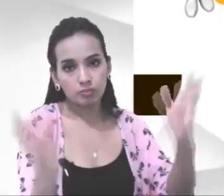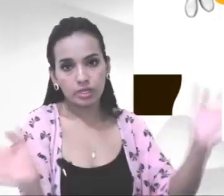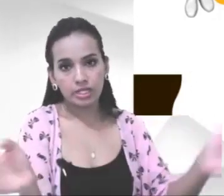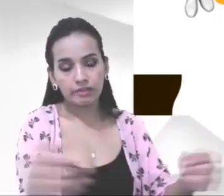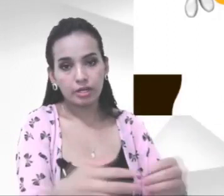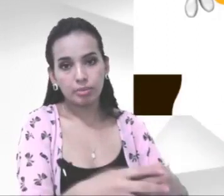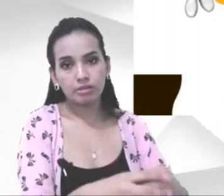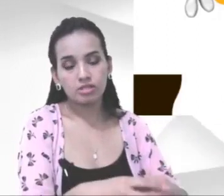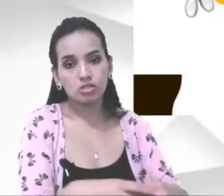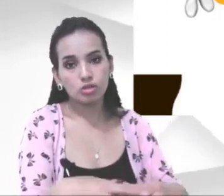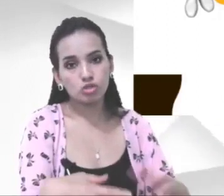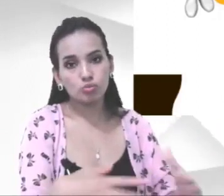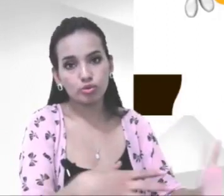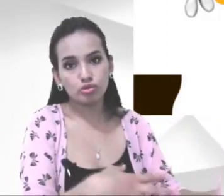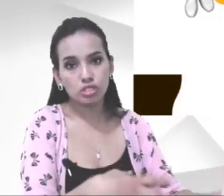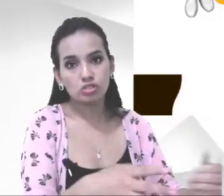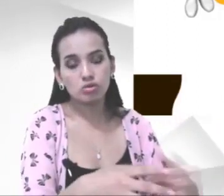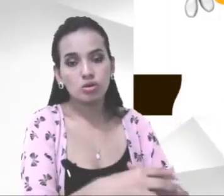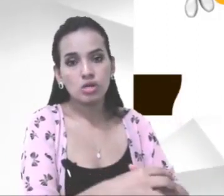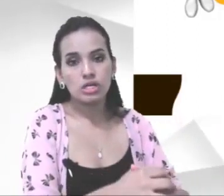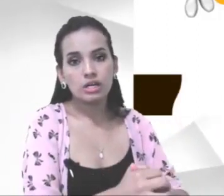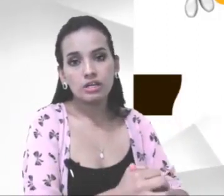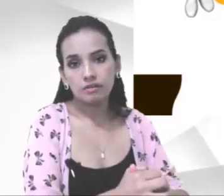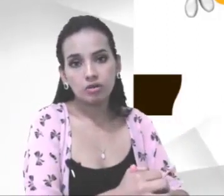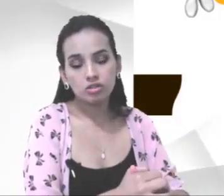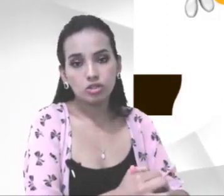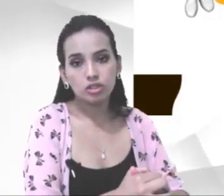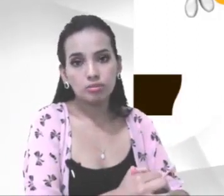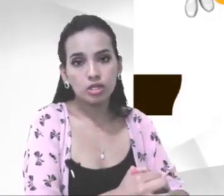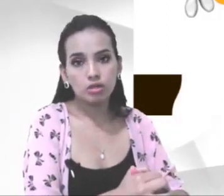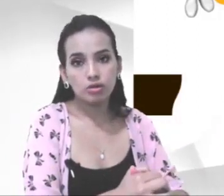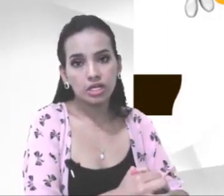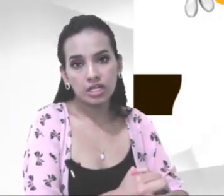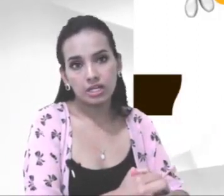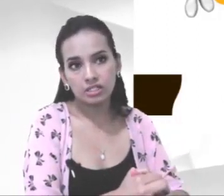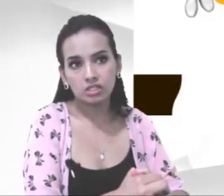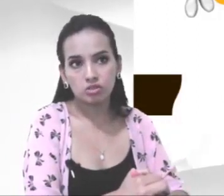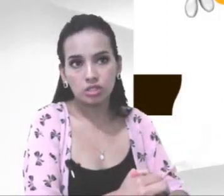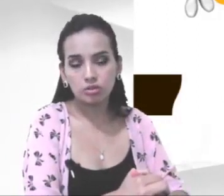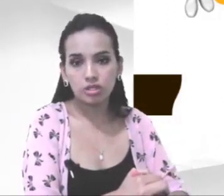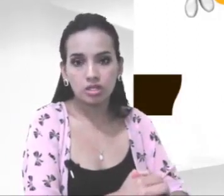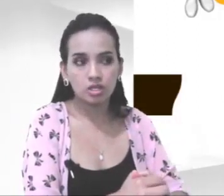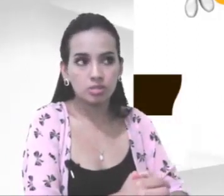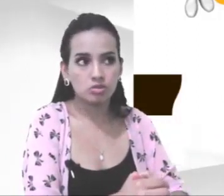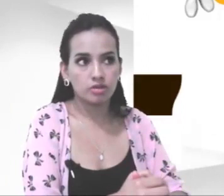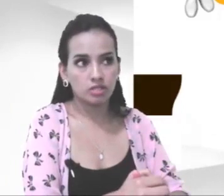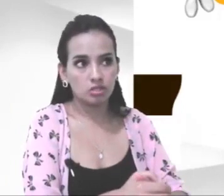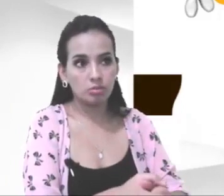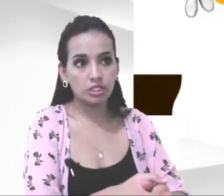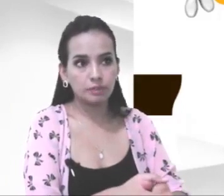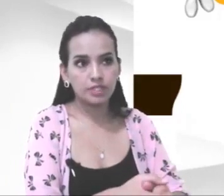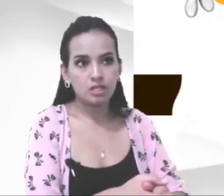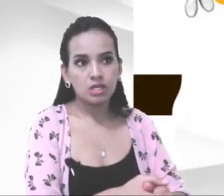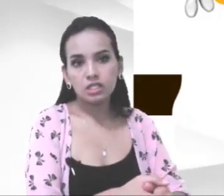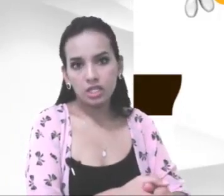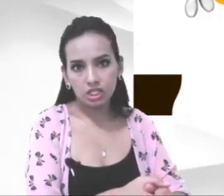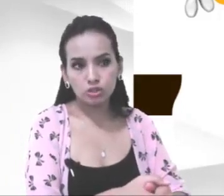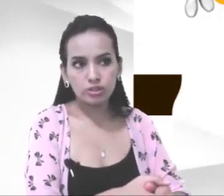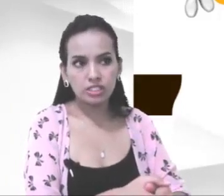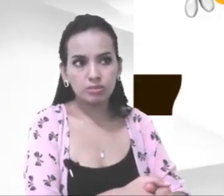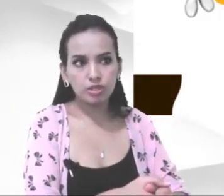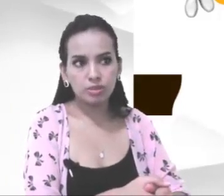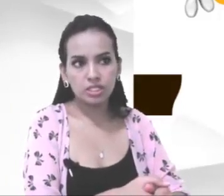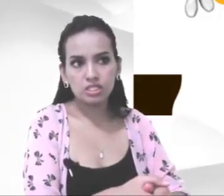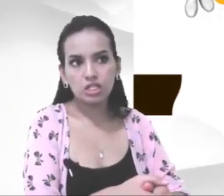sí verdad de repente sino que es un proceso que lleva consigo también lo que es la selección natural que ha mencionado anteriormente de